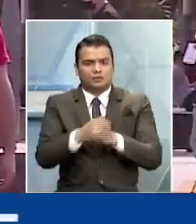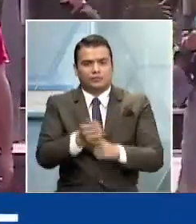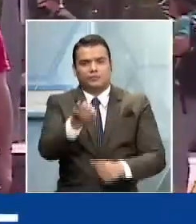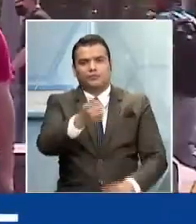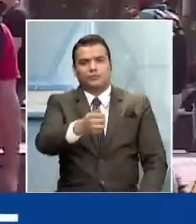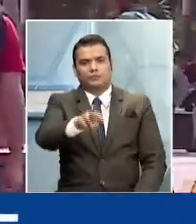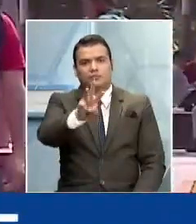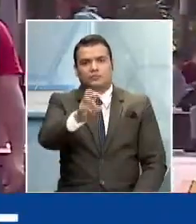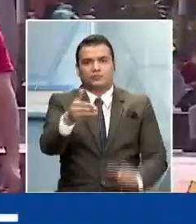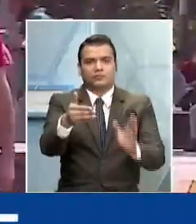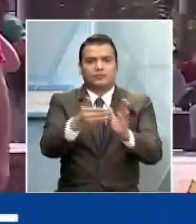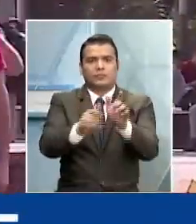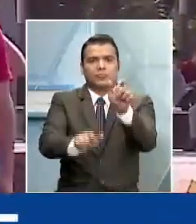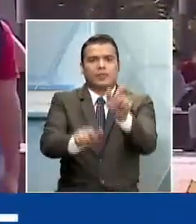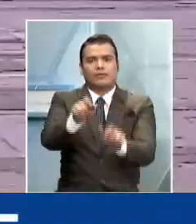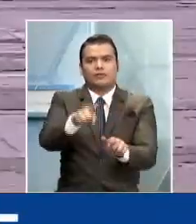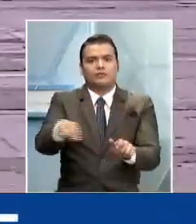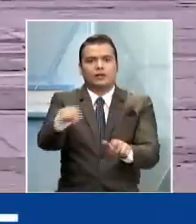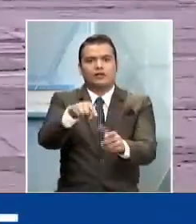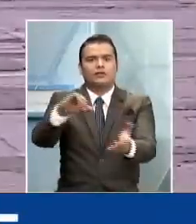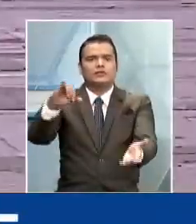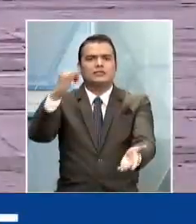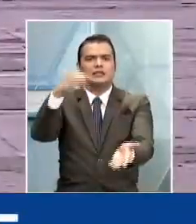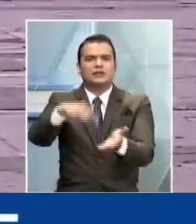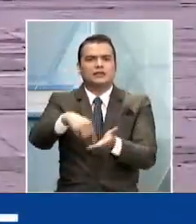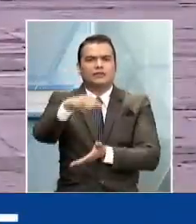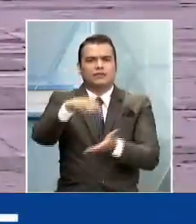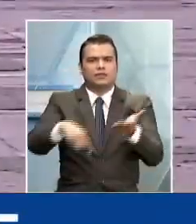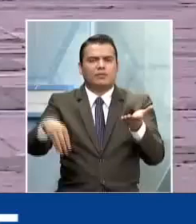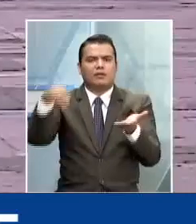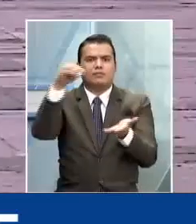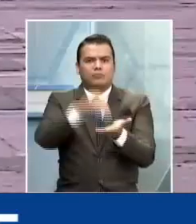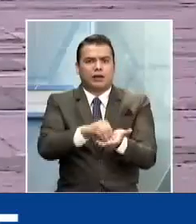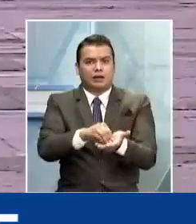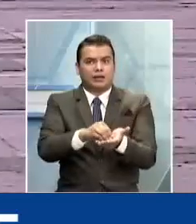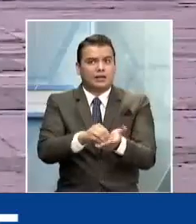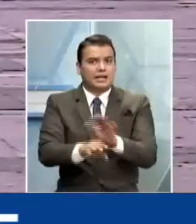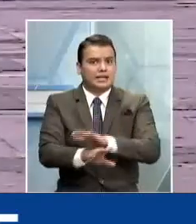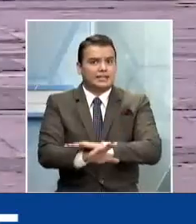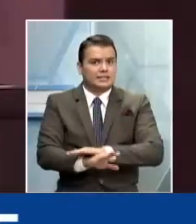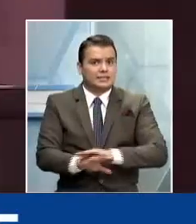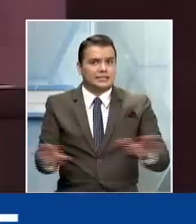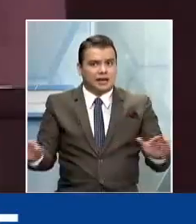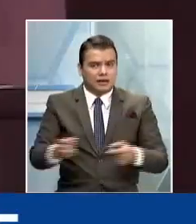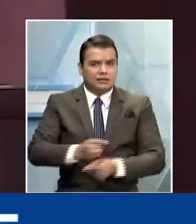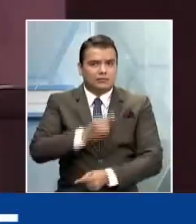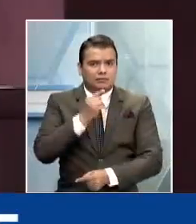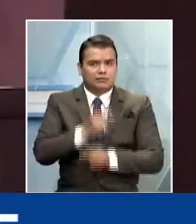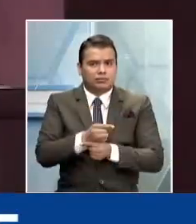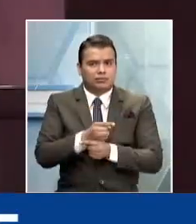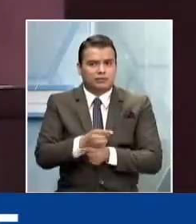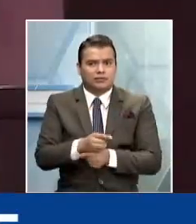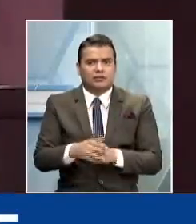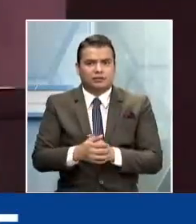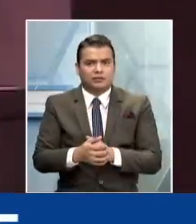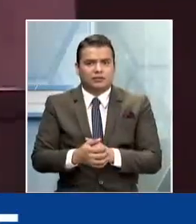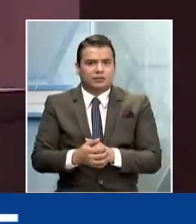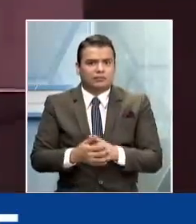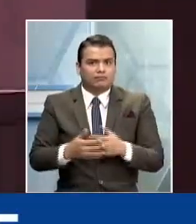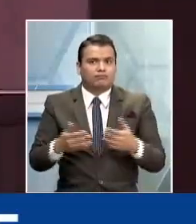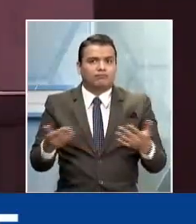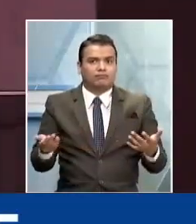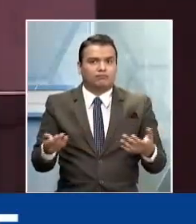18.000 caleños que pongan su granito de arena, donde el granito de arena es 10 firmas por